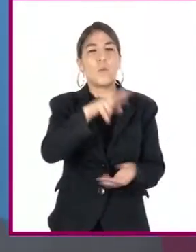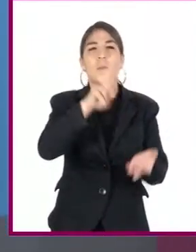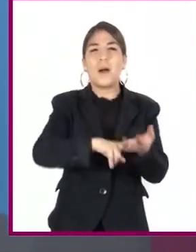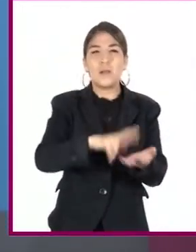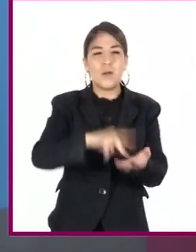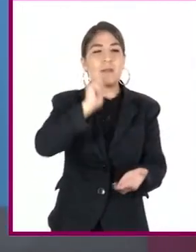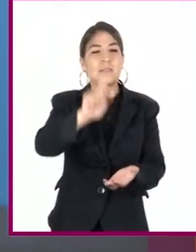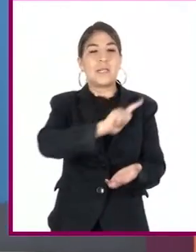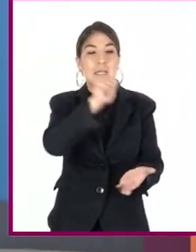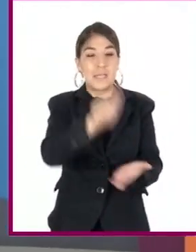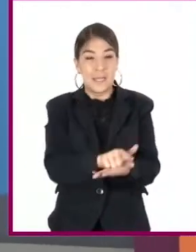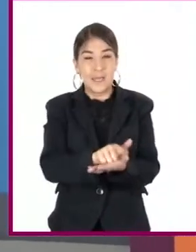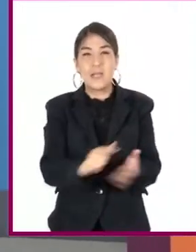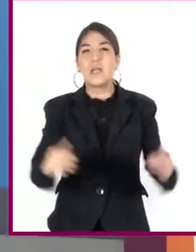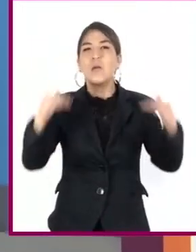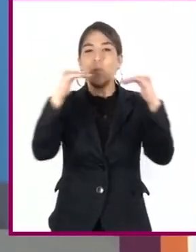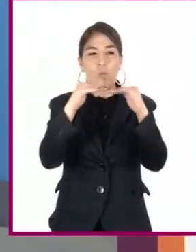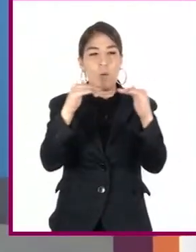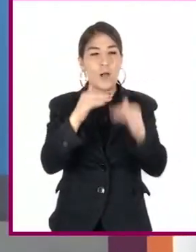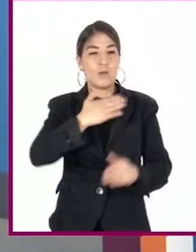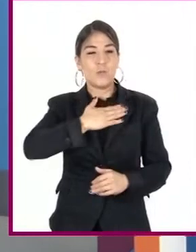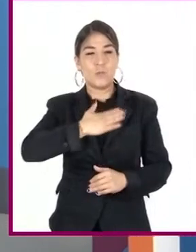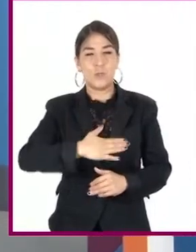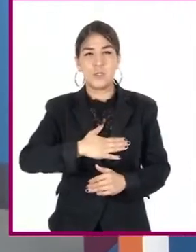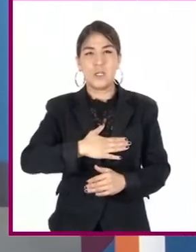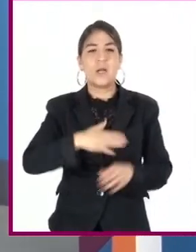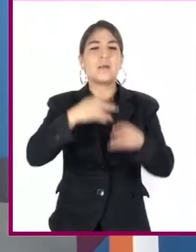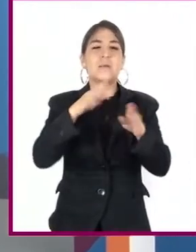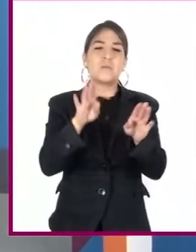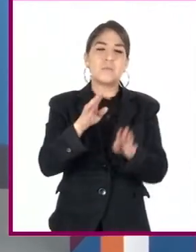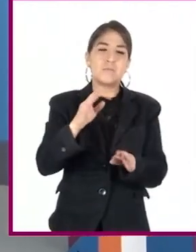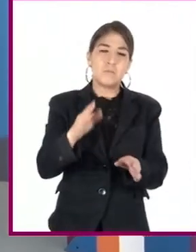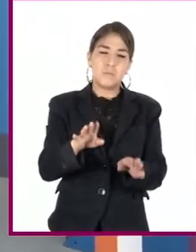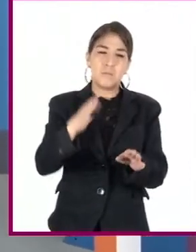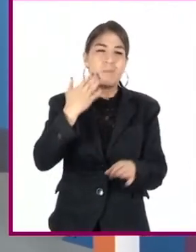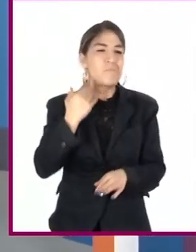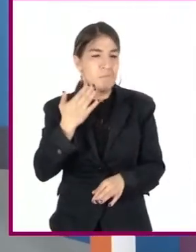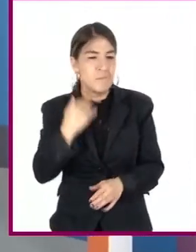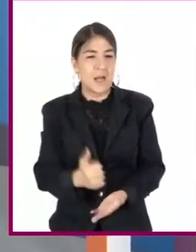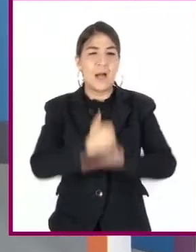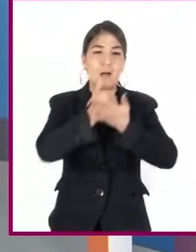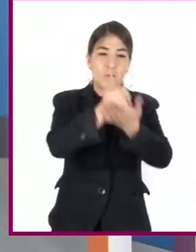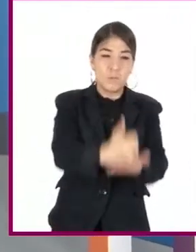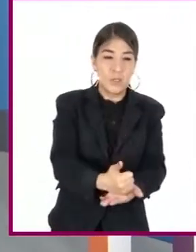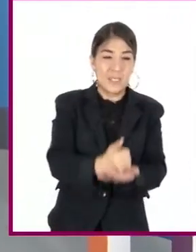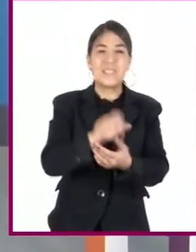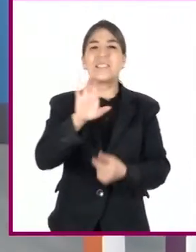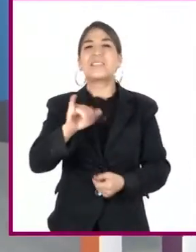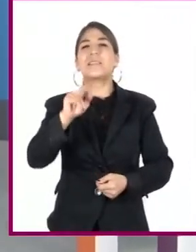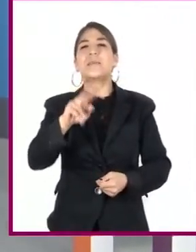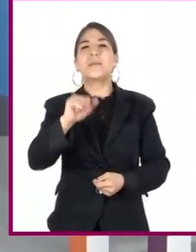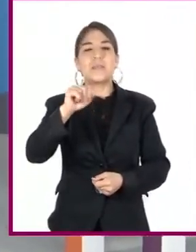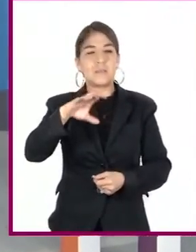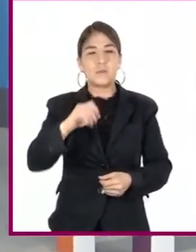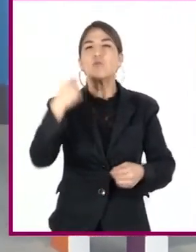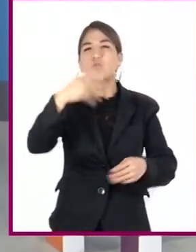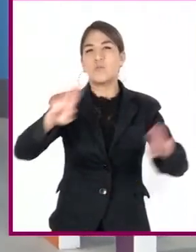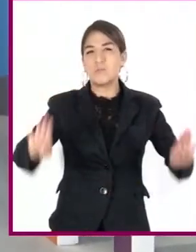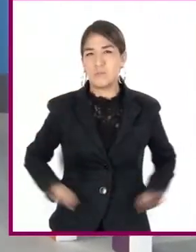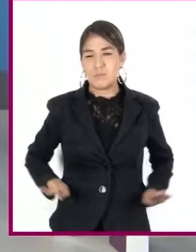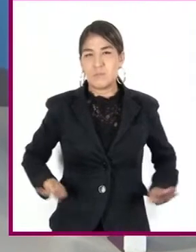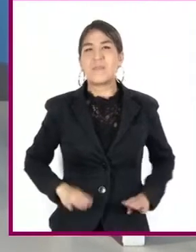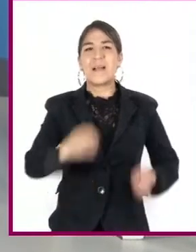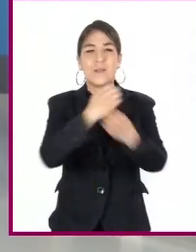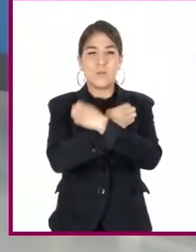legalidad, igualdad, justicia, tolerancia, solidaridad, comportamiento cívico y